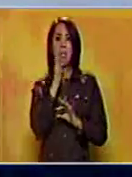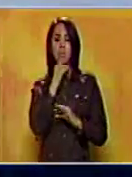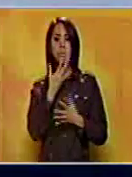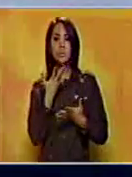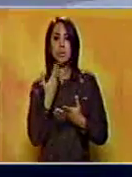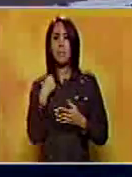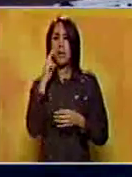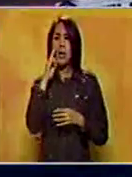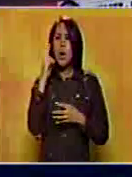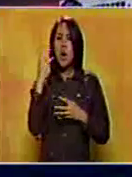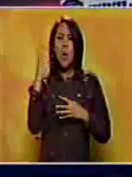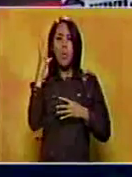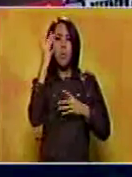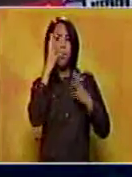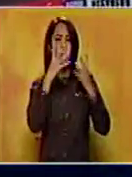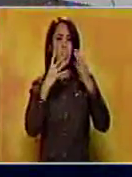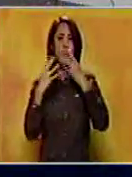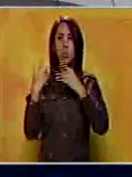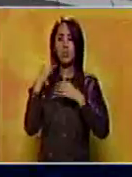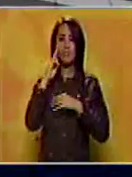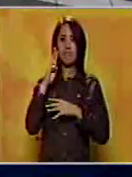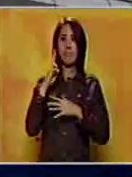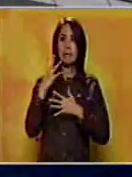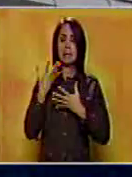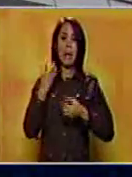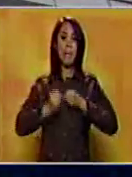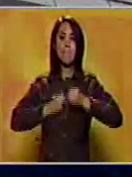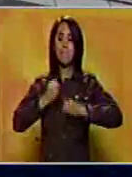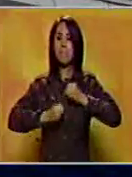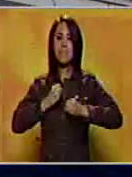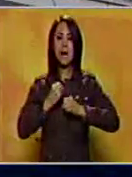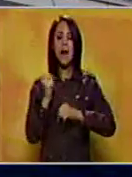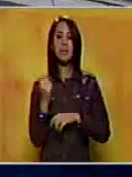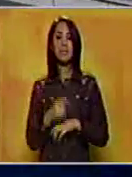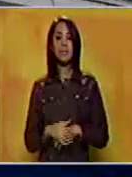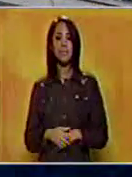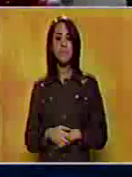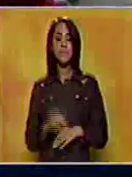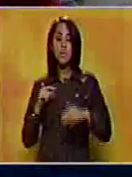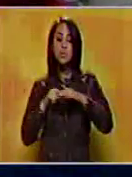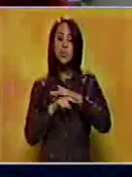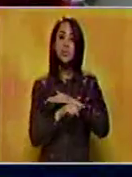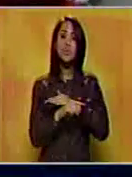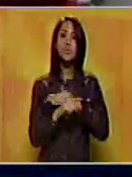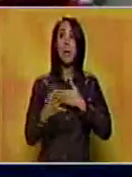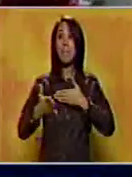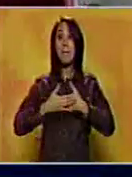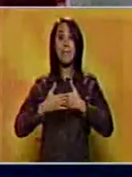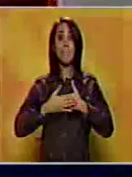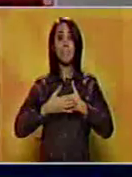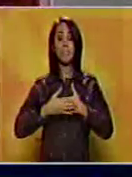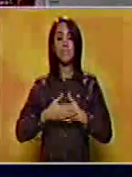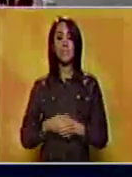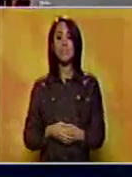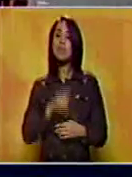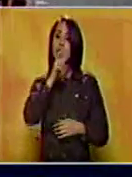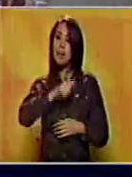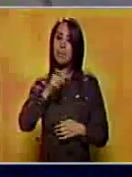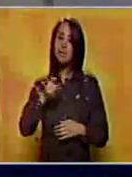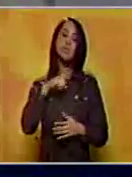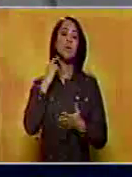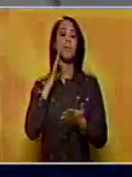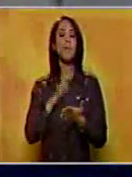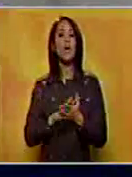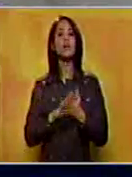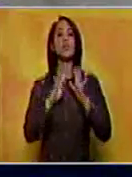del fuego cuando el humo impregnó el lugar. Asimismo, las salidas de emergencia de los cines estaban bloqueadas. Entre las víctimas mortales hay